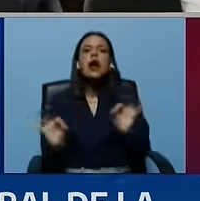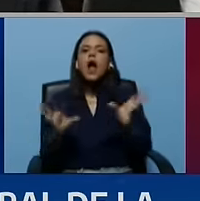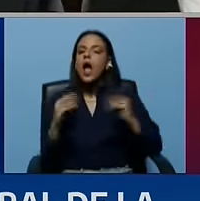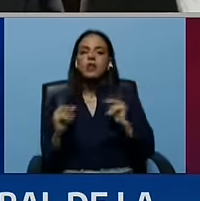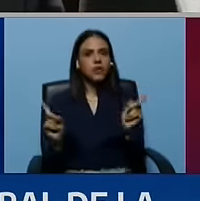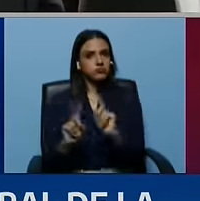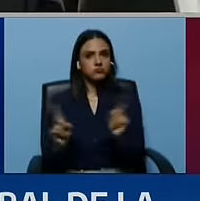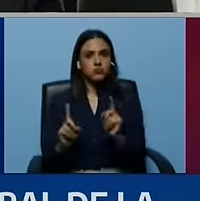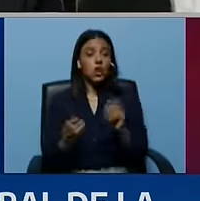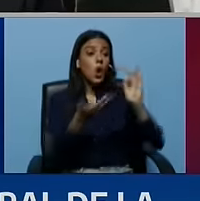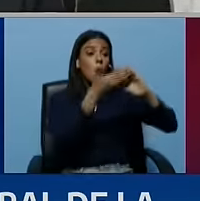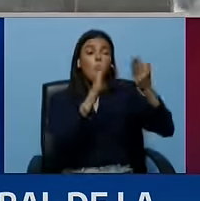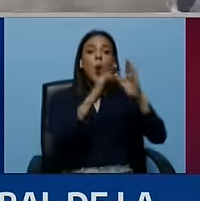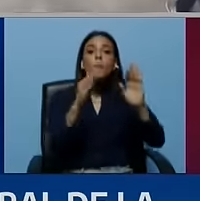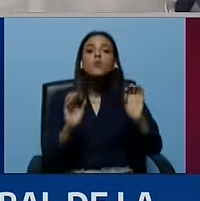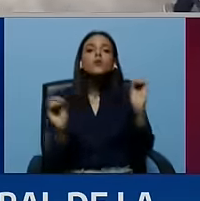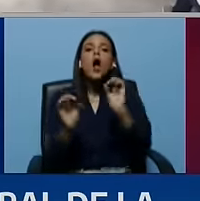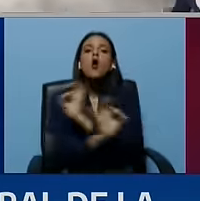comuna,